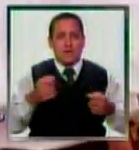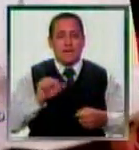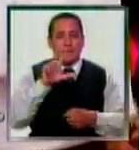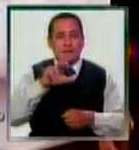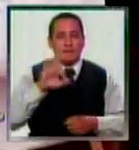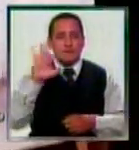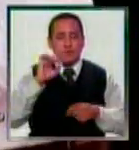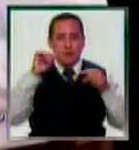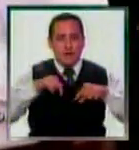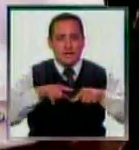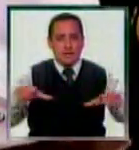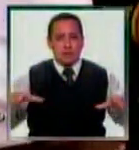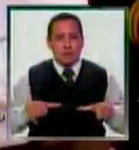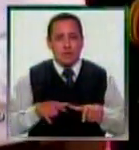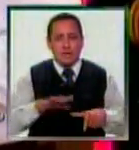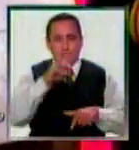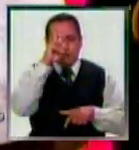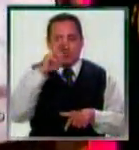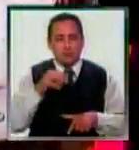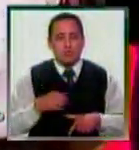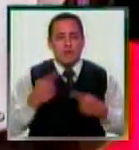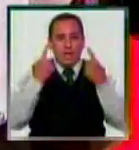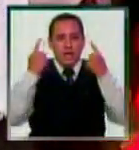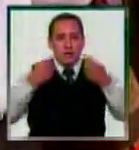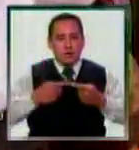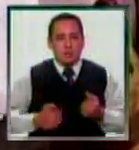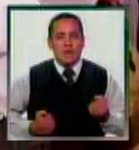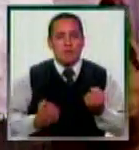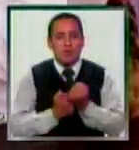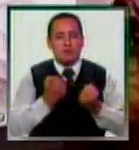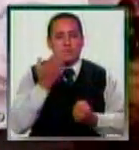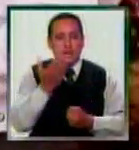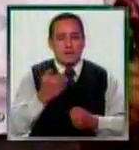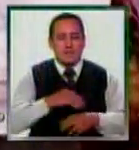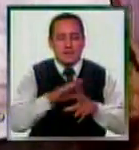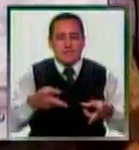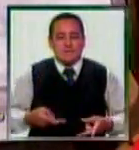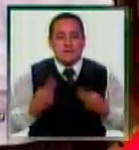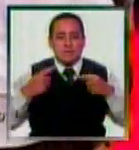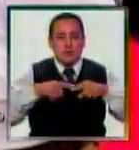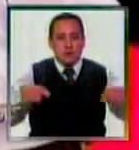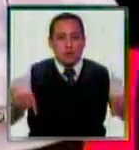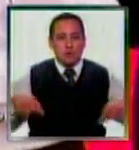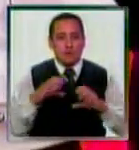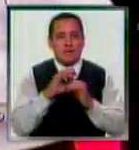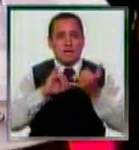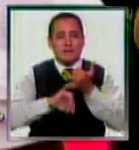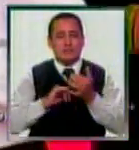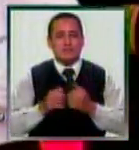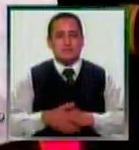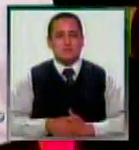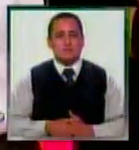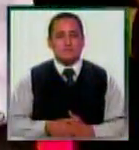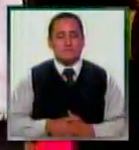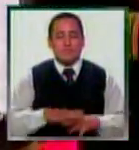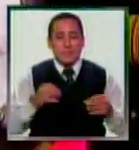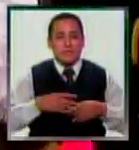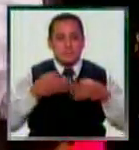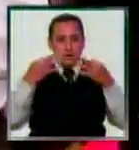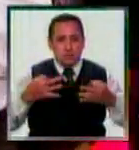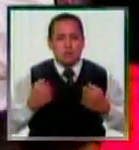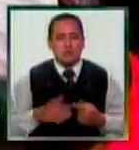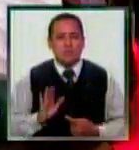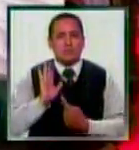febrero aquí en la ciudad del Cusco acordamos respaldar la recuperación del lote 88. Y efectivamente